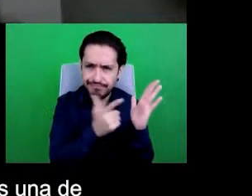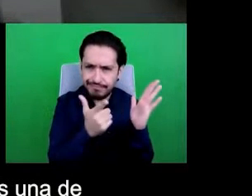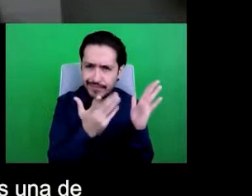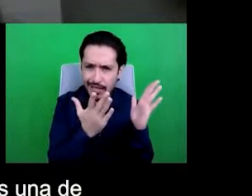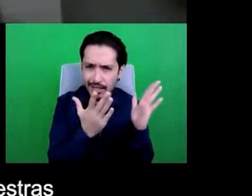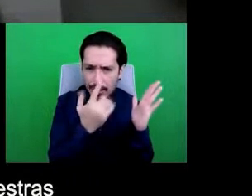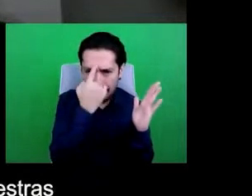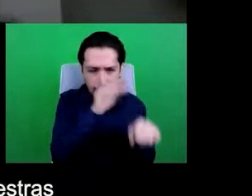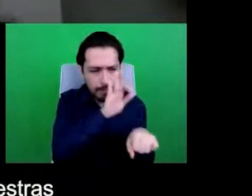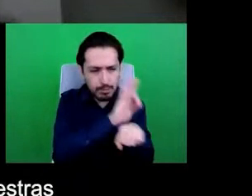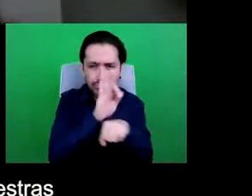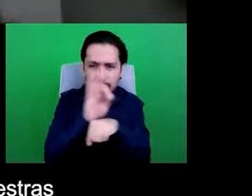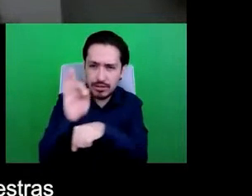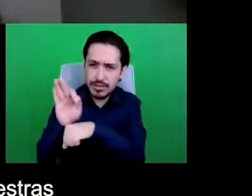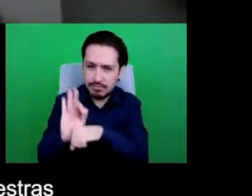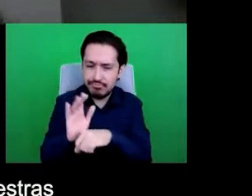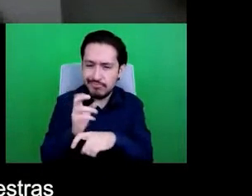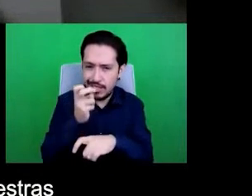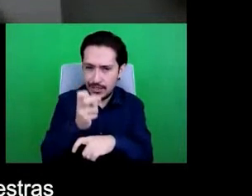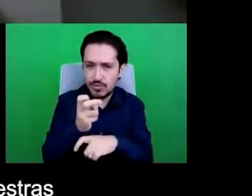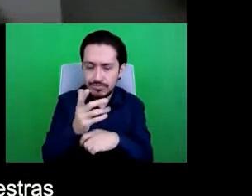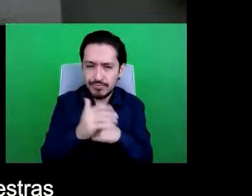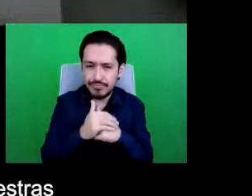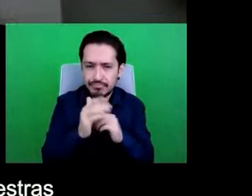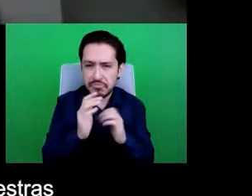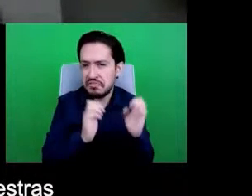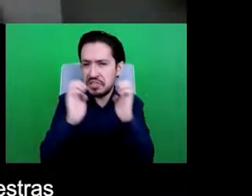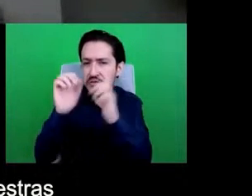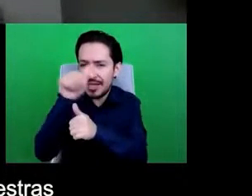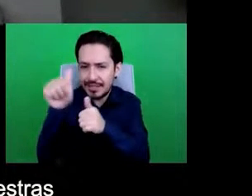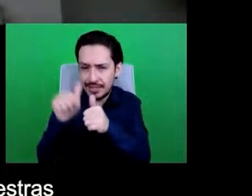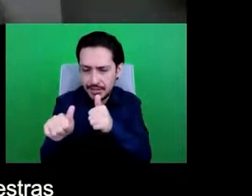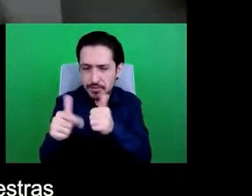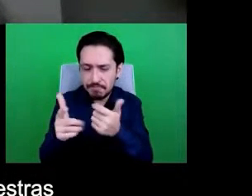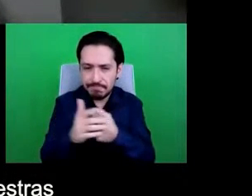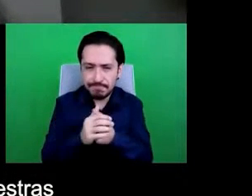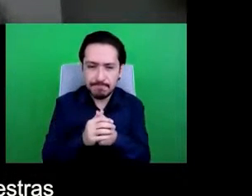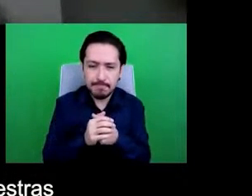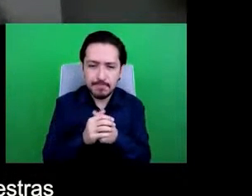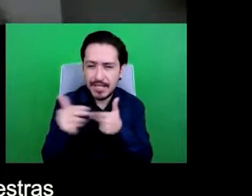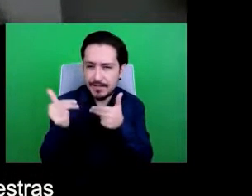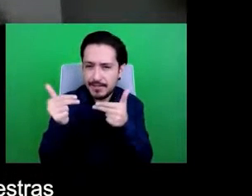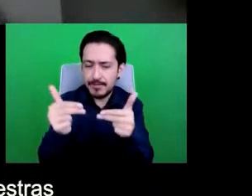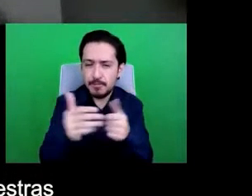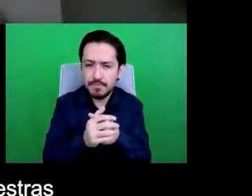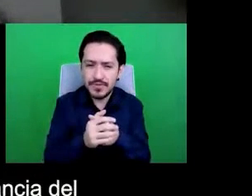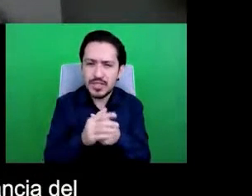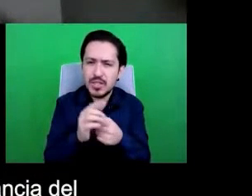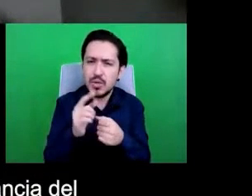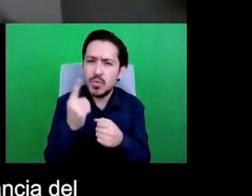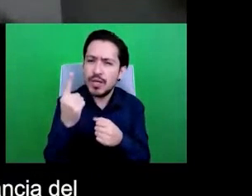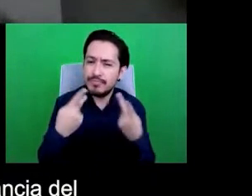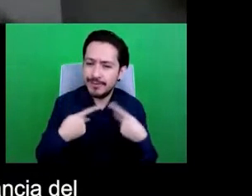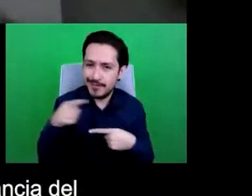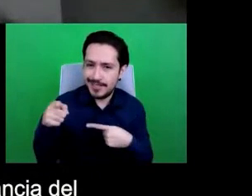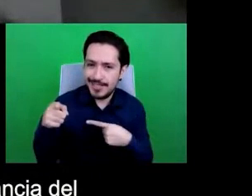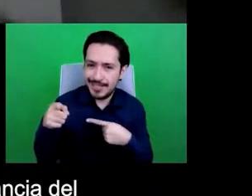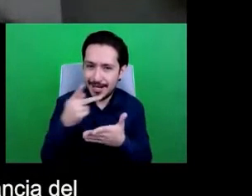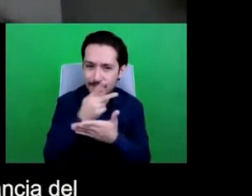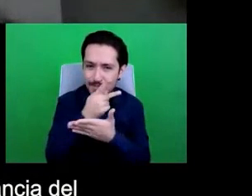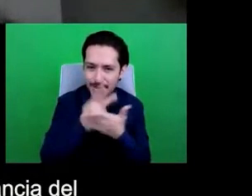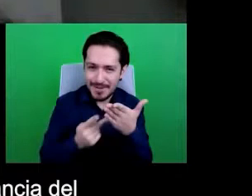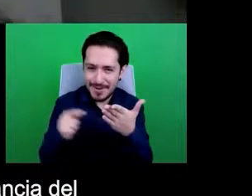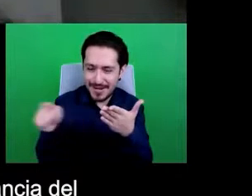que más orgullo tenemos en el país. Entonces, una de nuestras participantes en el programa nos pregunta, ¿cómo